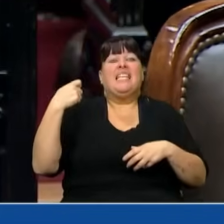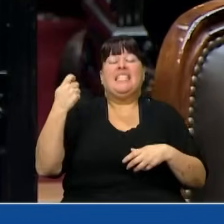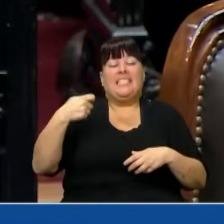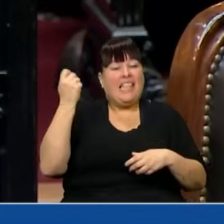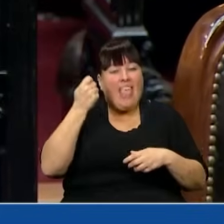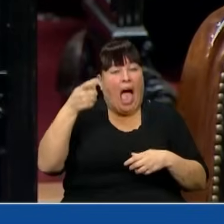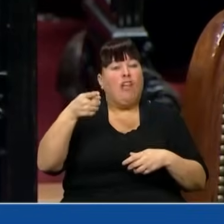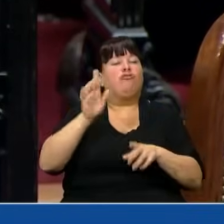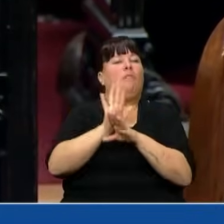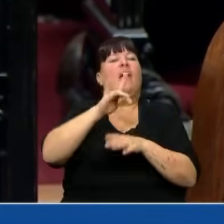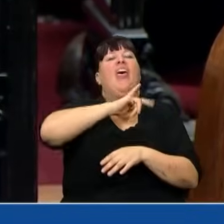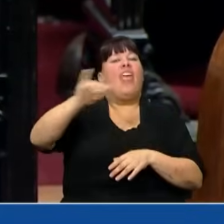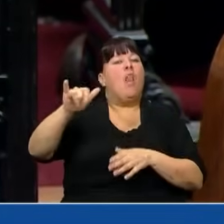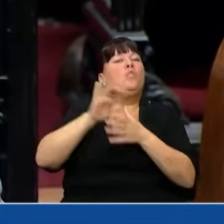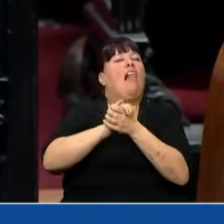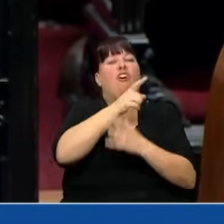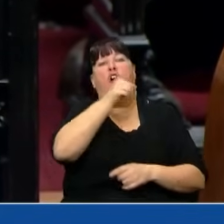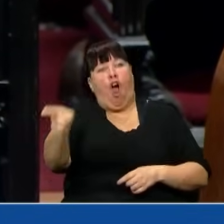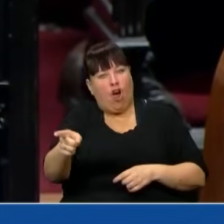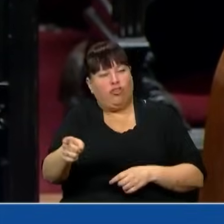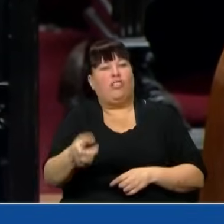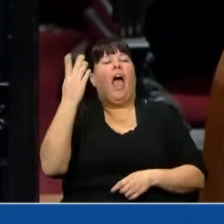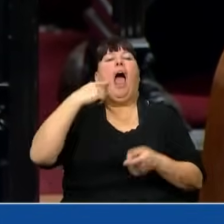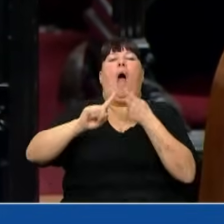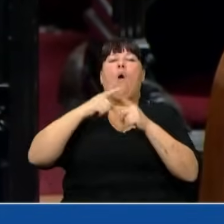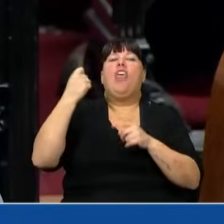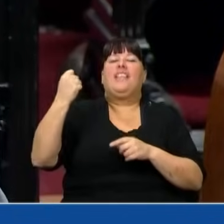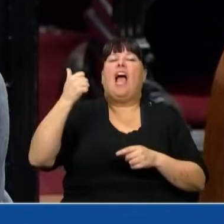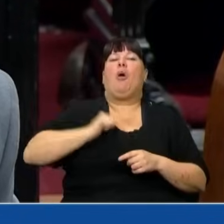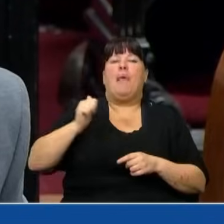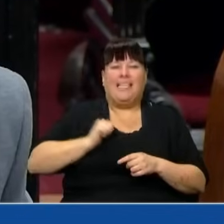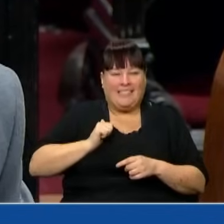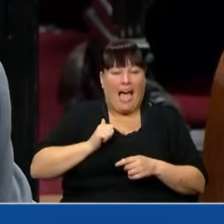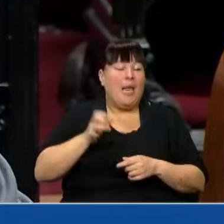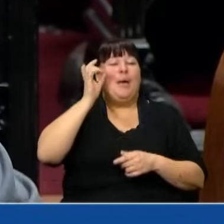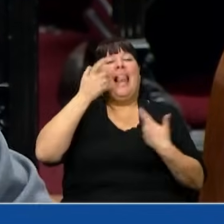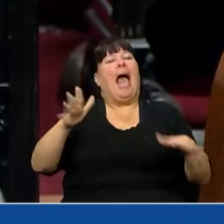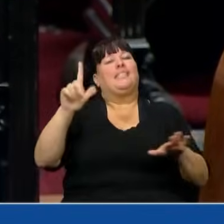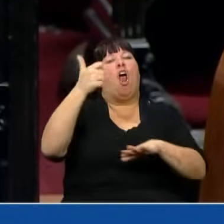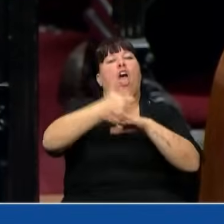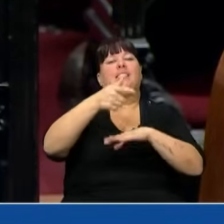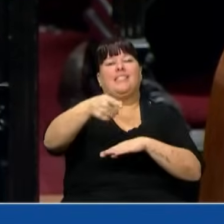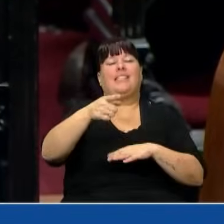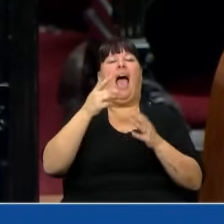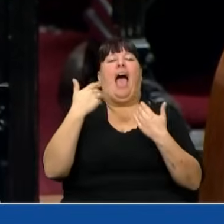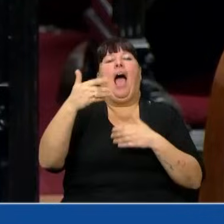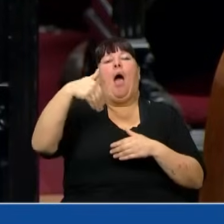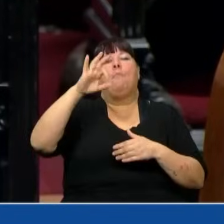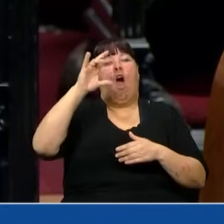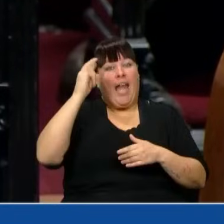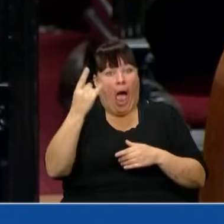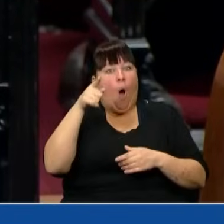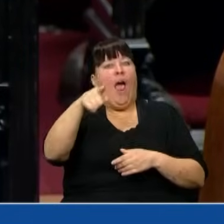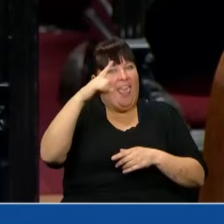sindical que denunció Alfonsín. Pacto sindical militar. Lamento que no esté el diputado neoperonista Moró,